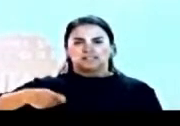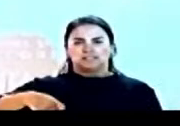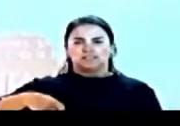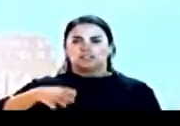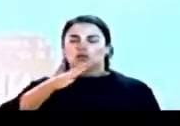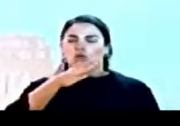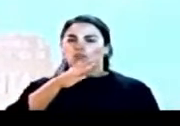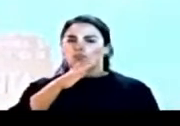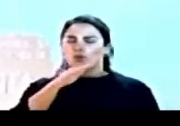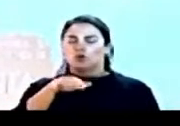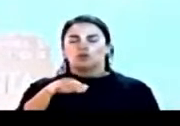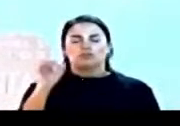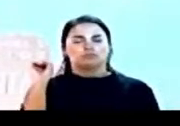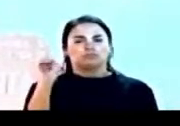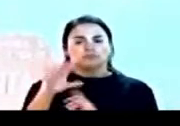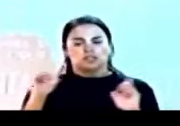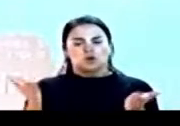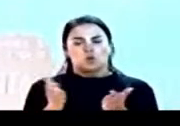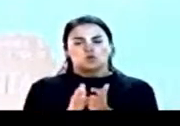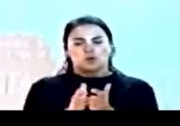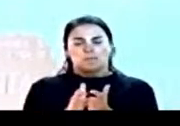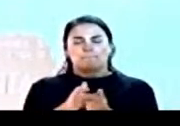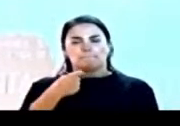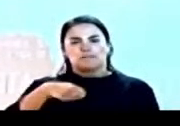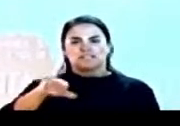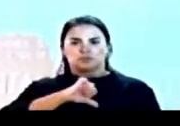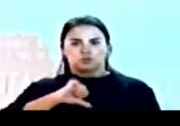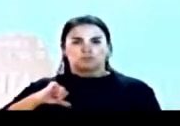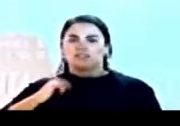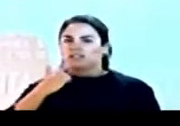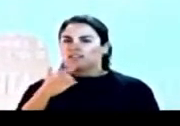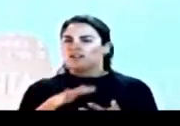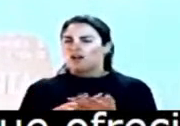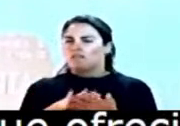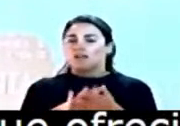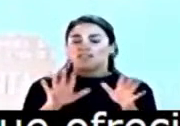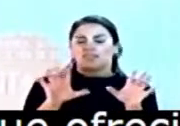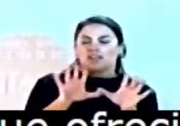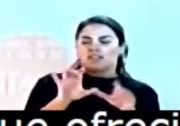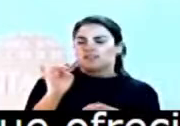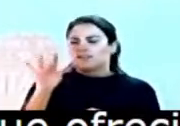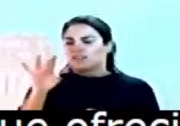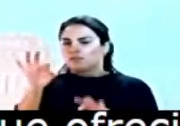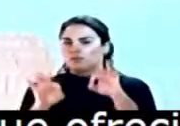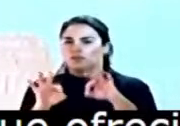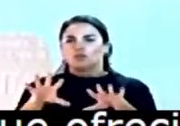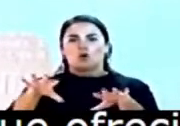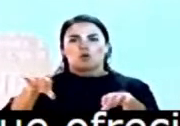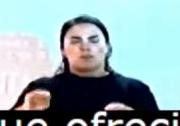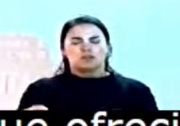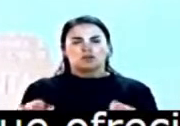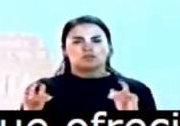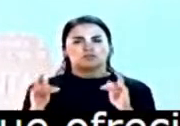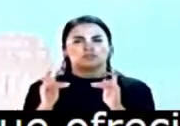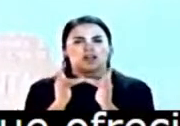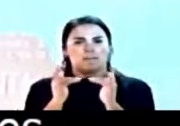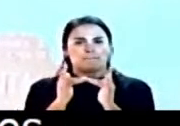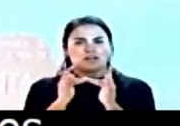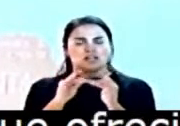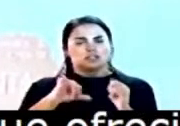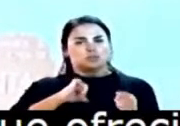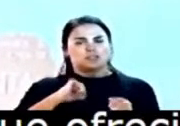de presidentes autonómicos, hablaba de un 10 y un 15% de ocupación de camas hospitalarias y de